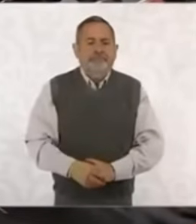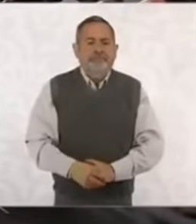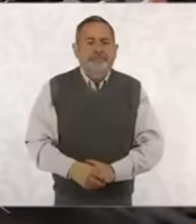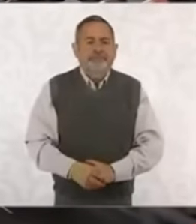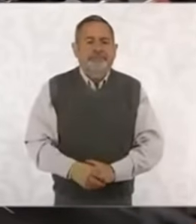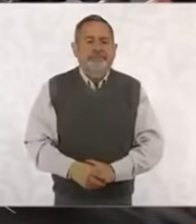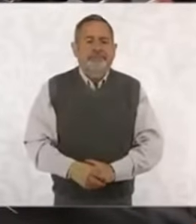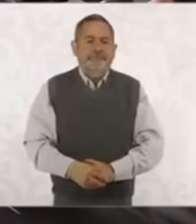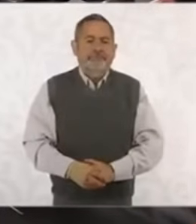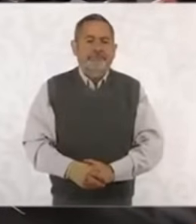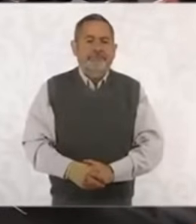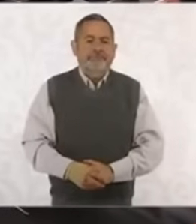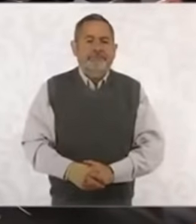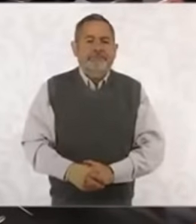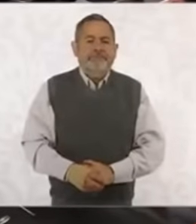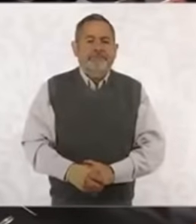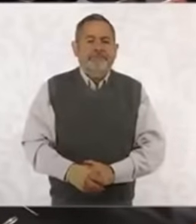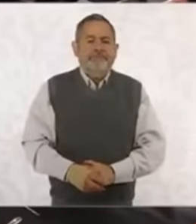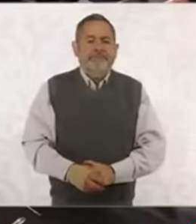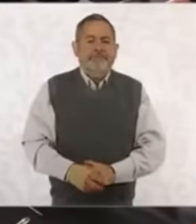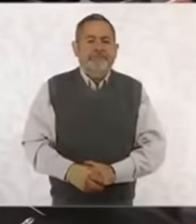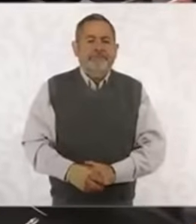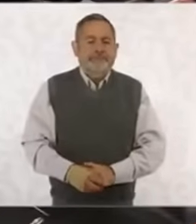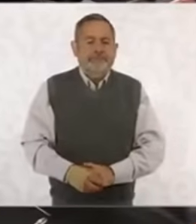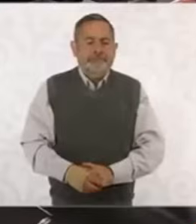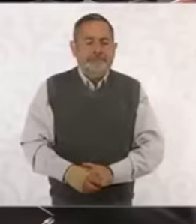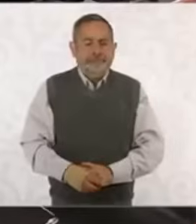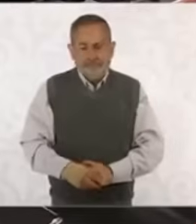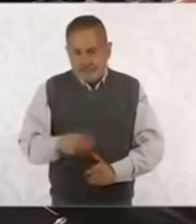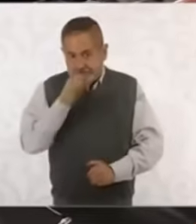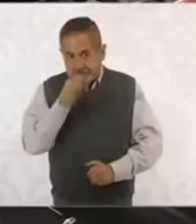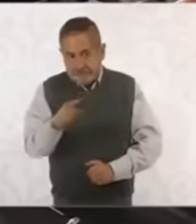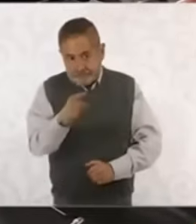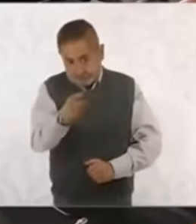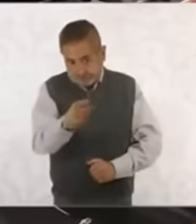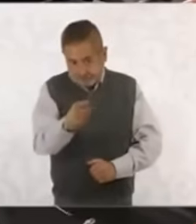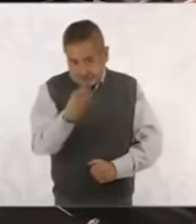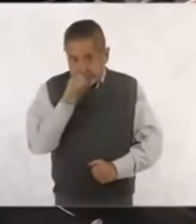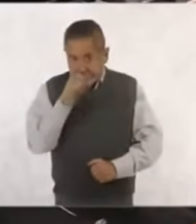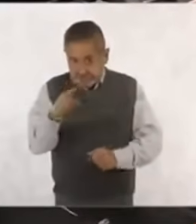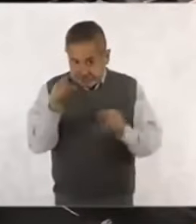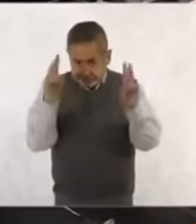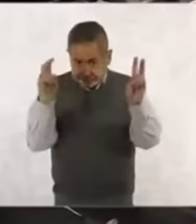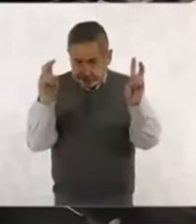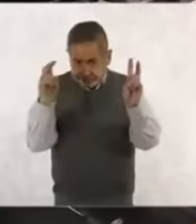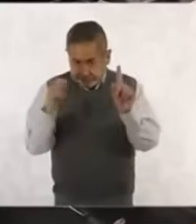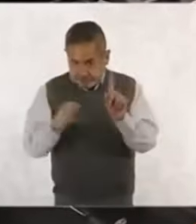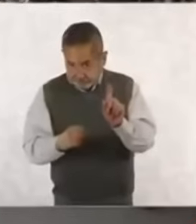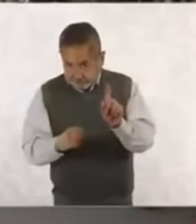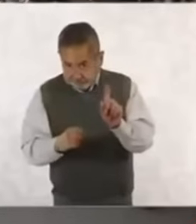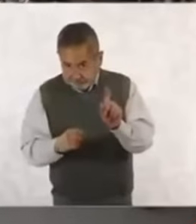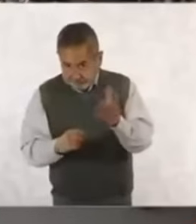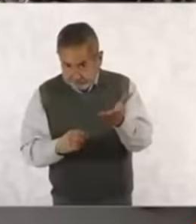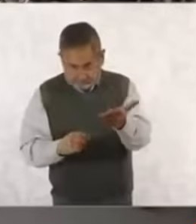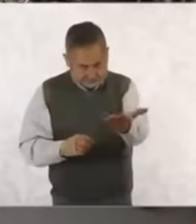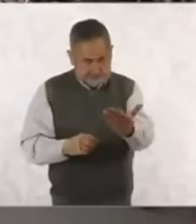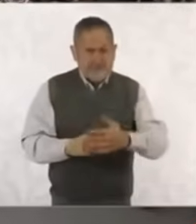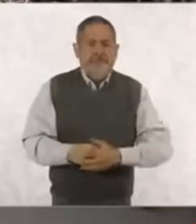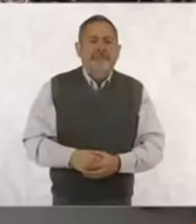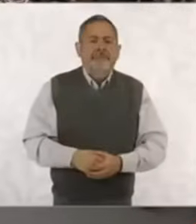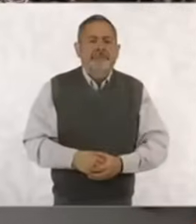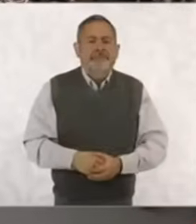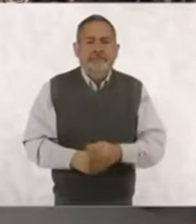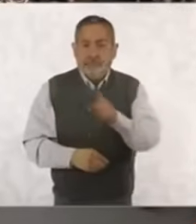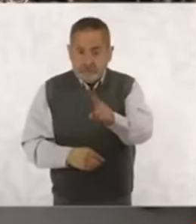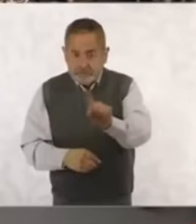Ese es sobre el tema. A ver, la compañera sobre el tema. Ahí atrás. Presidenta,